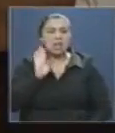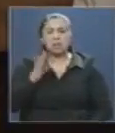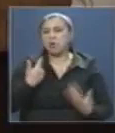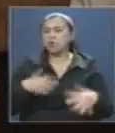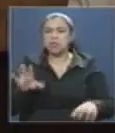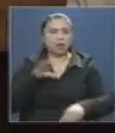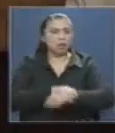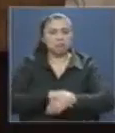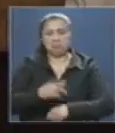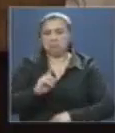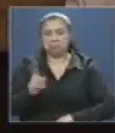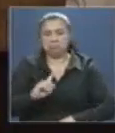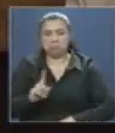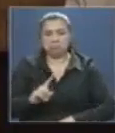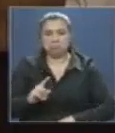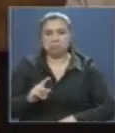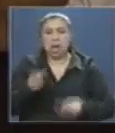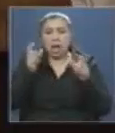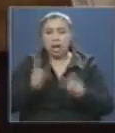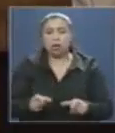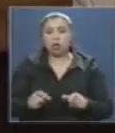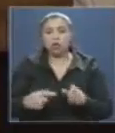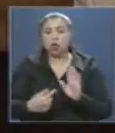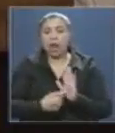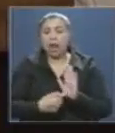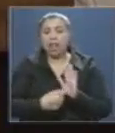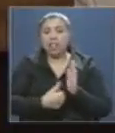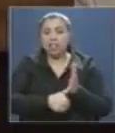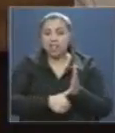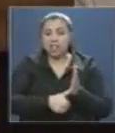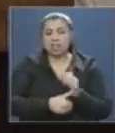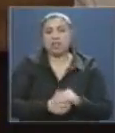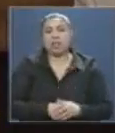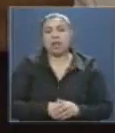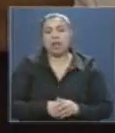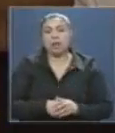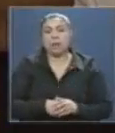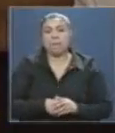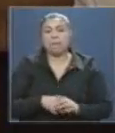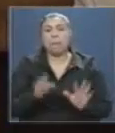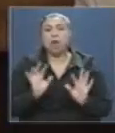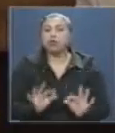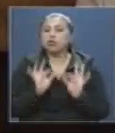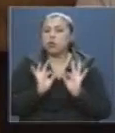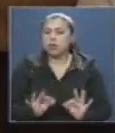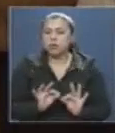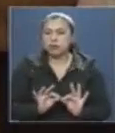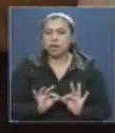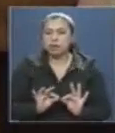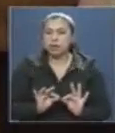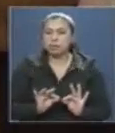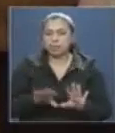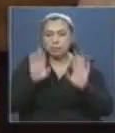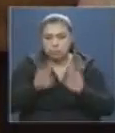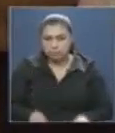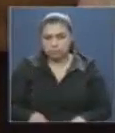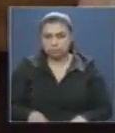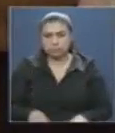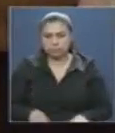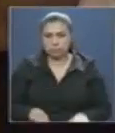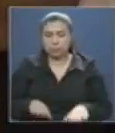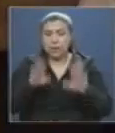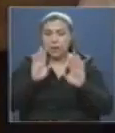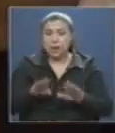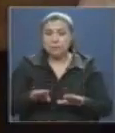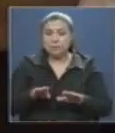sospecha, pero es control de identidad, ¿no es cierto? Bueno, son exactamente los mismos principios. El